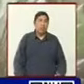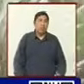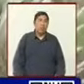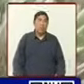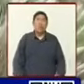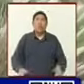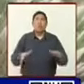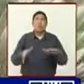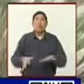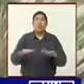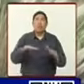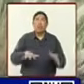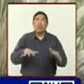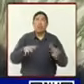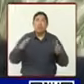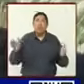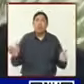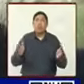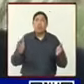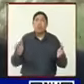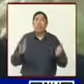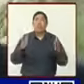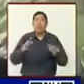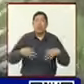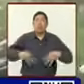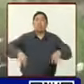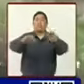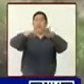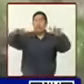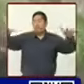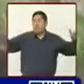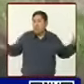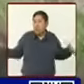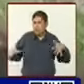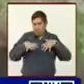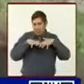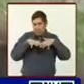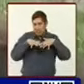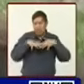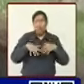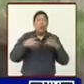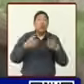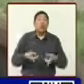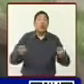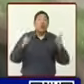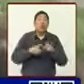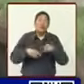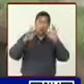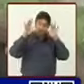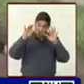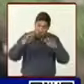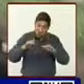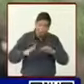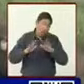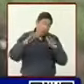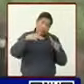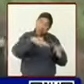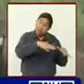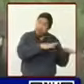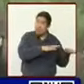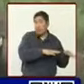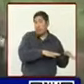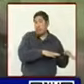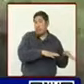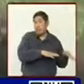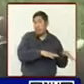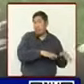Por lo menos puedan gestionar un nylon, un impermeabilizable en este lugar, por cosa de que cuando llueva no vuelva a caer la